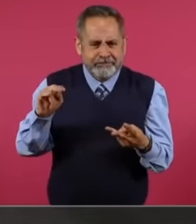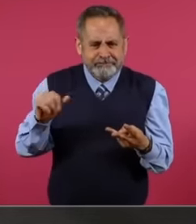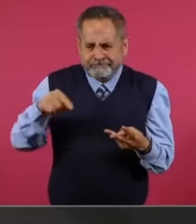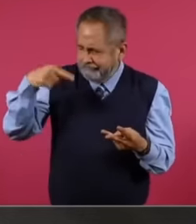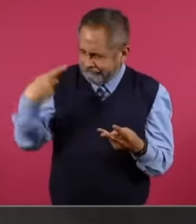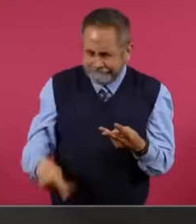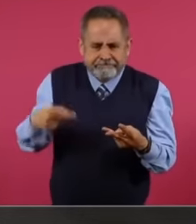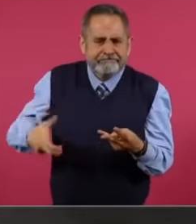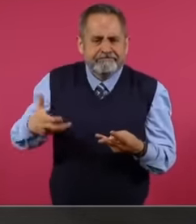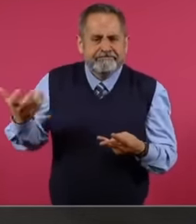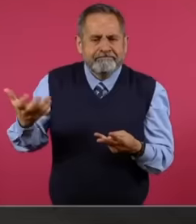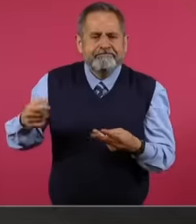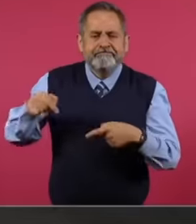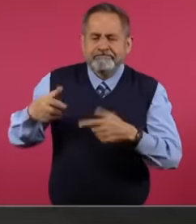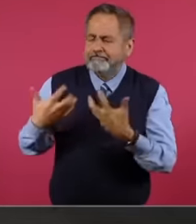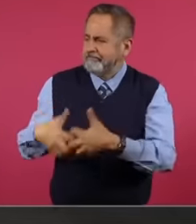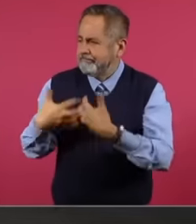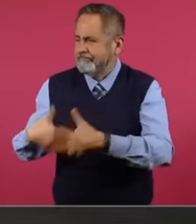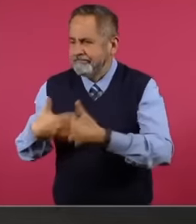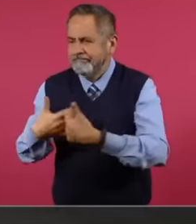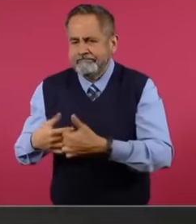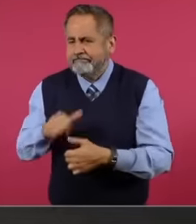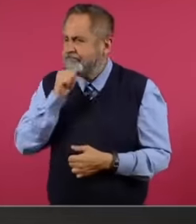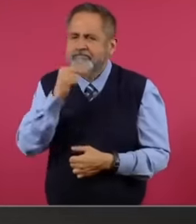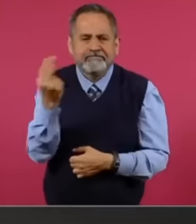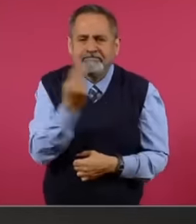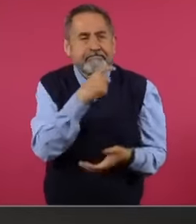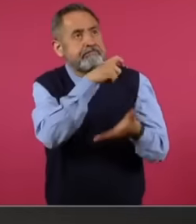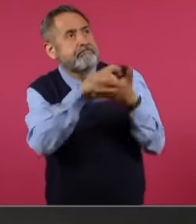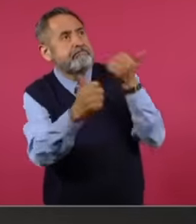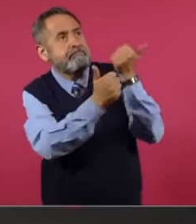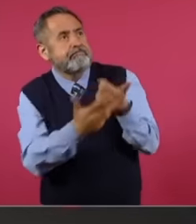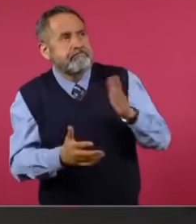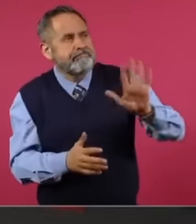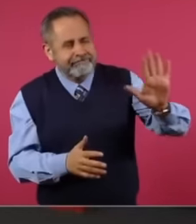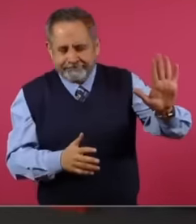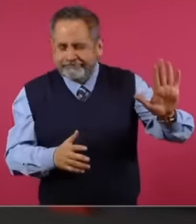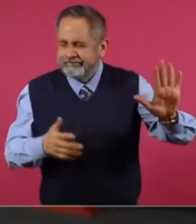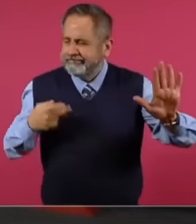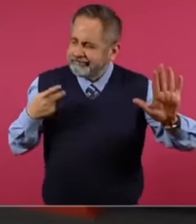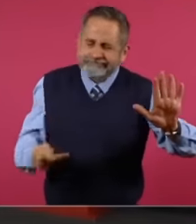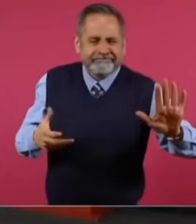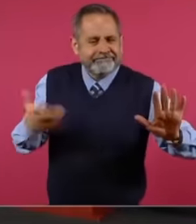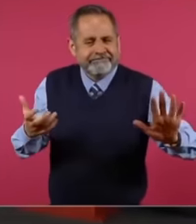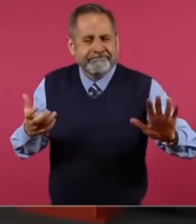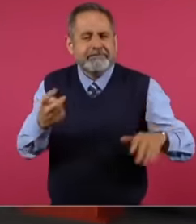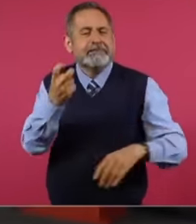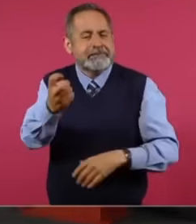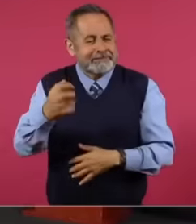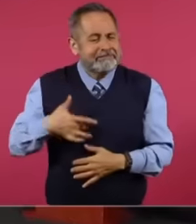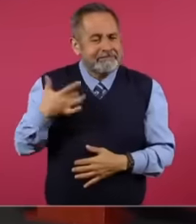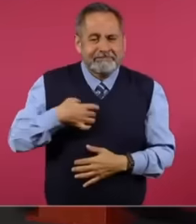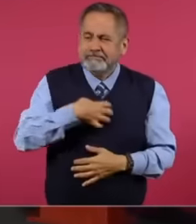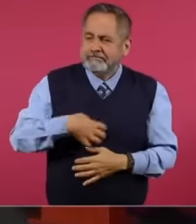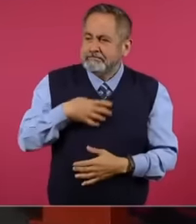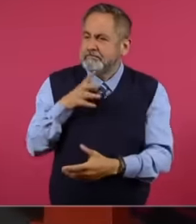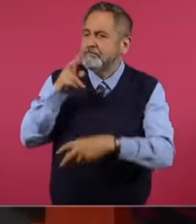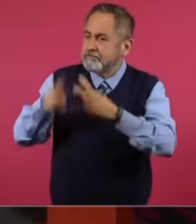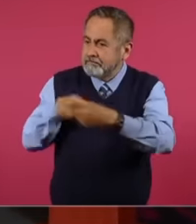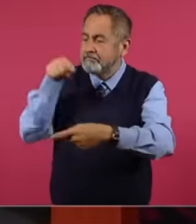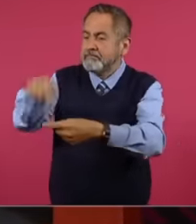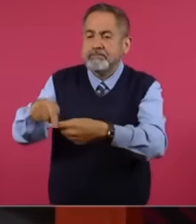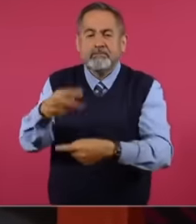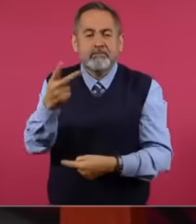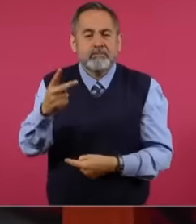Eso es lo que se ha logrado y por eso nos dio mucho gusto ir a Dos Bocas,